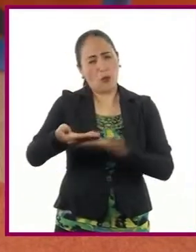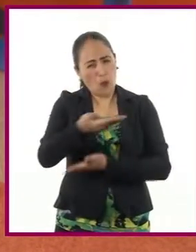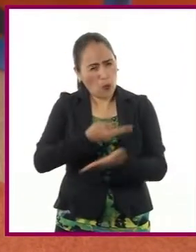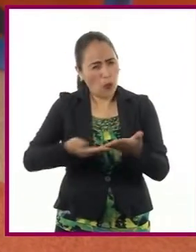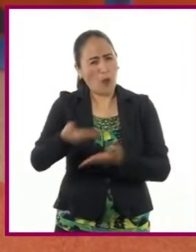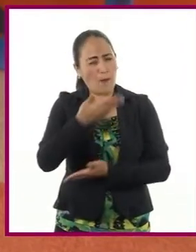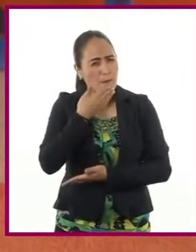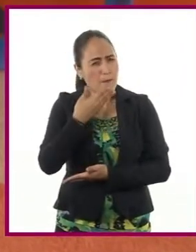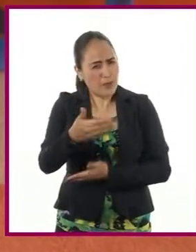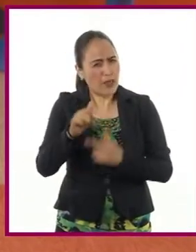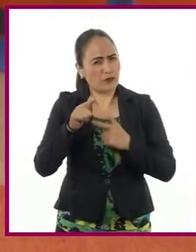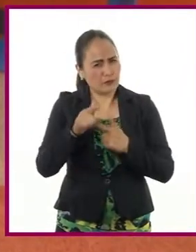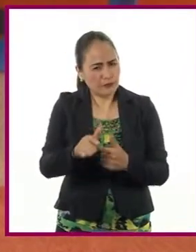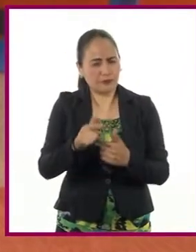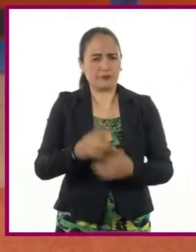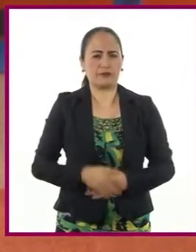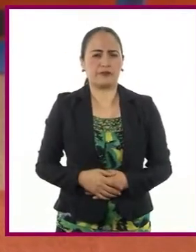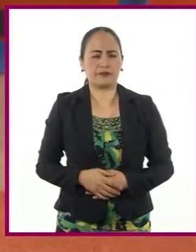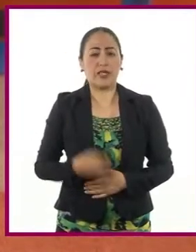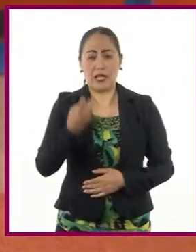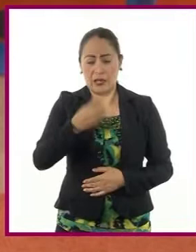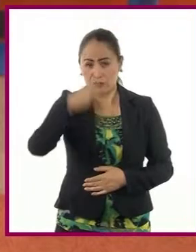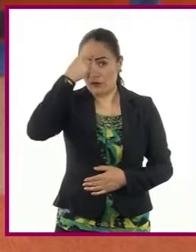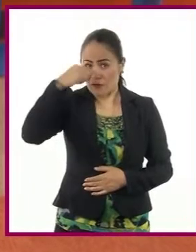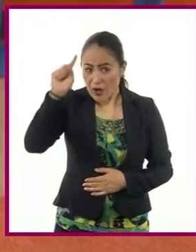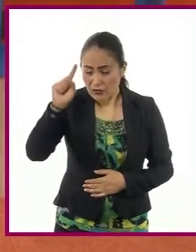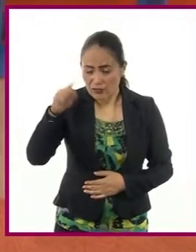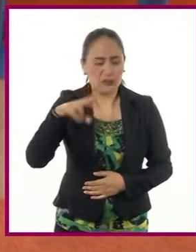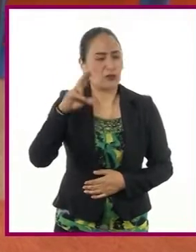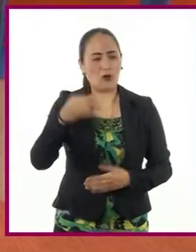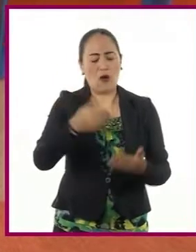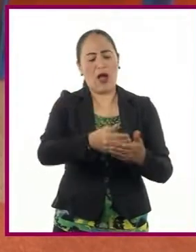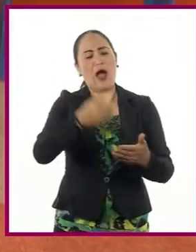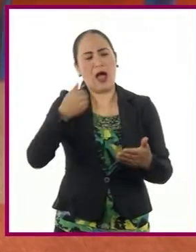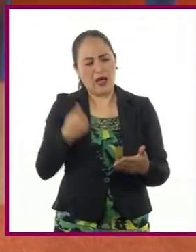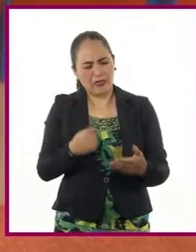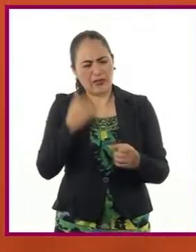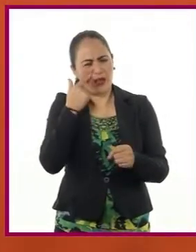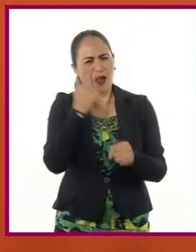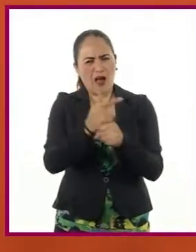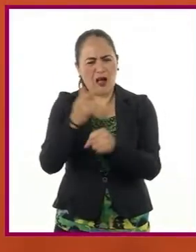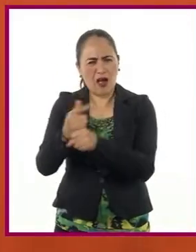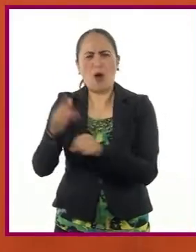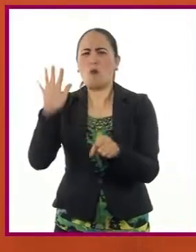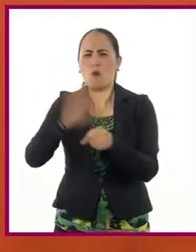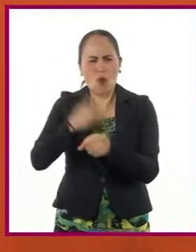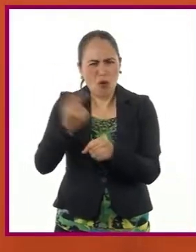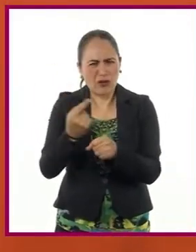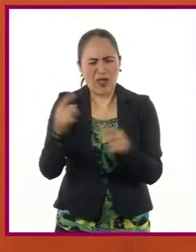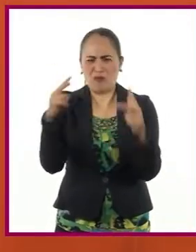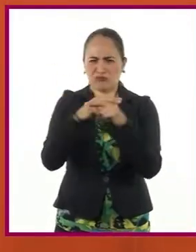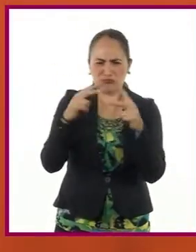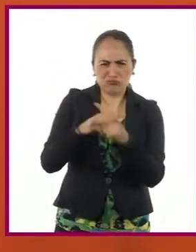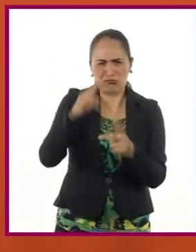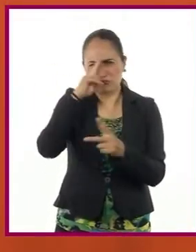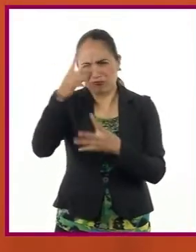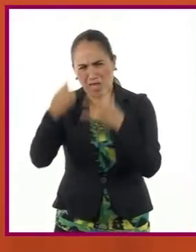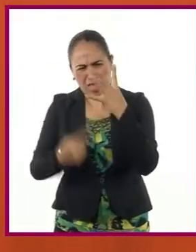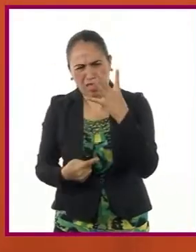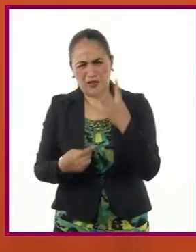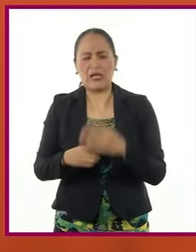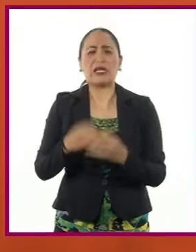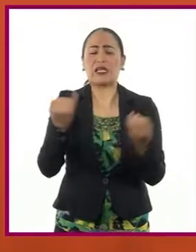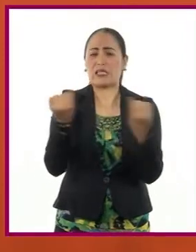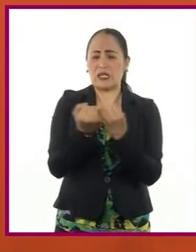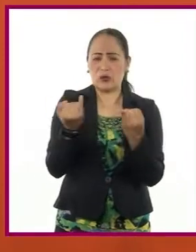fácil, por lo que es importante identificar las causas por las que se dan los conflictos. Aunado a lo anterior, también pueden ser los